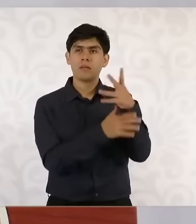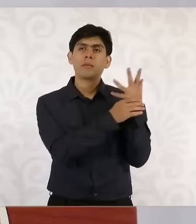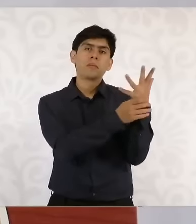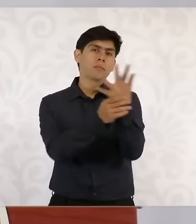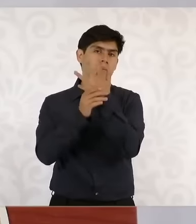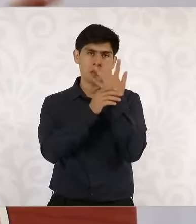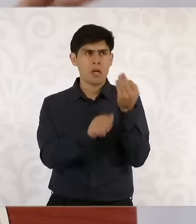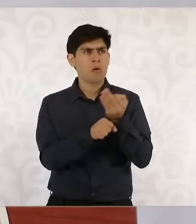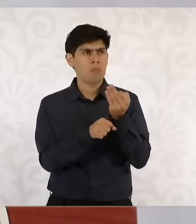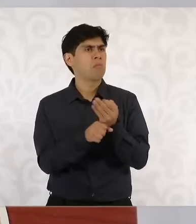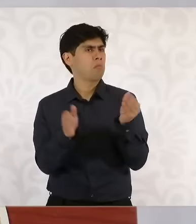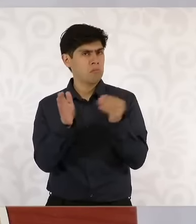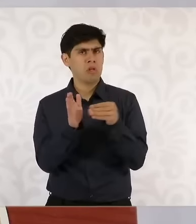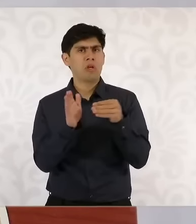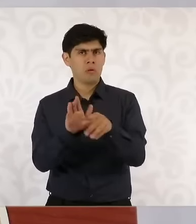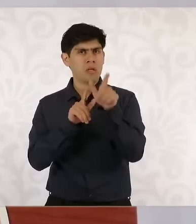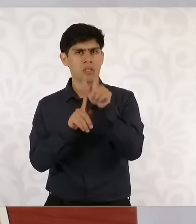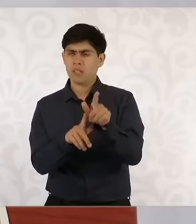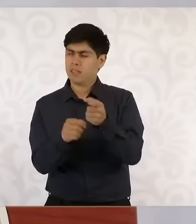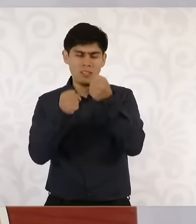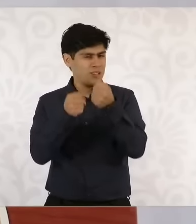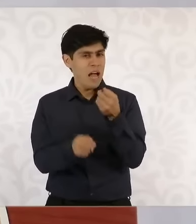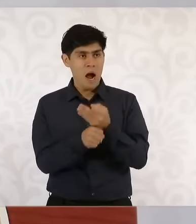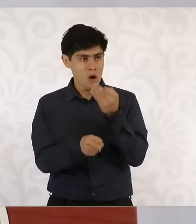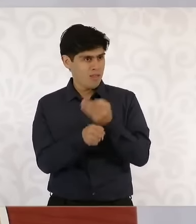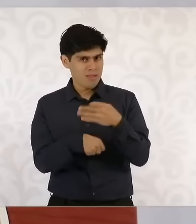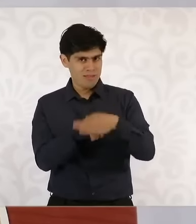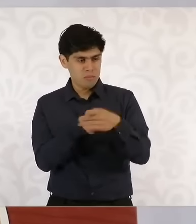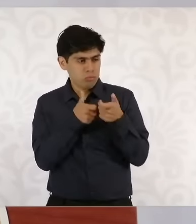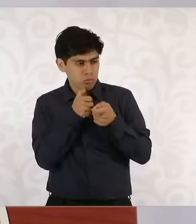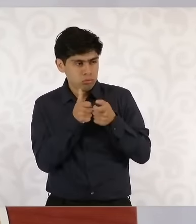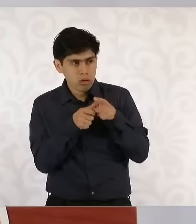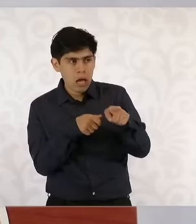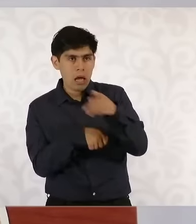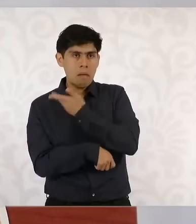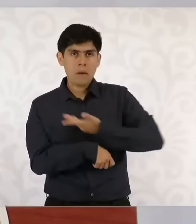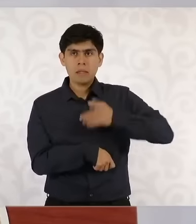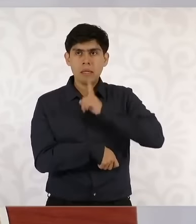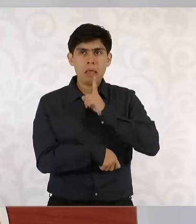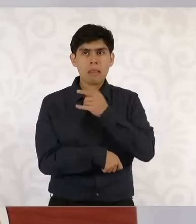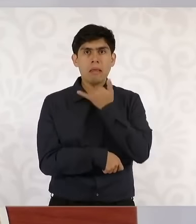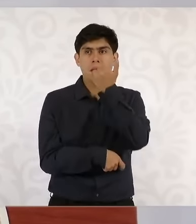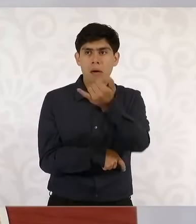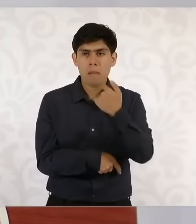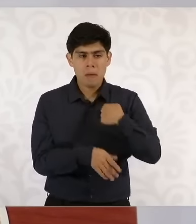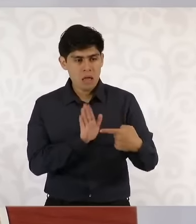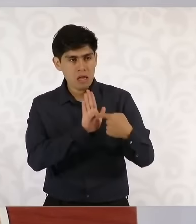todavía en las redes, ¿no? Y seguro están escribiendo ahorita ahí, no, la presidenta está muy equivocada porque miren, aquí les voy a mostrar